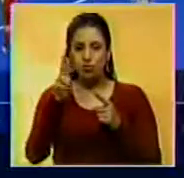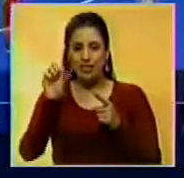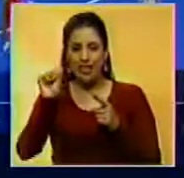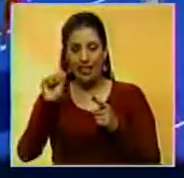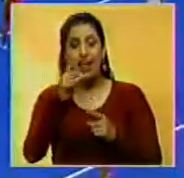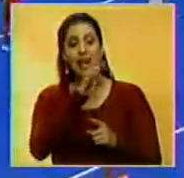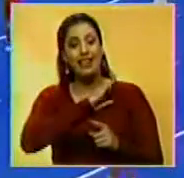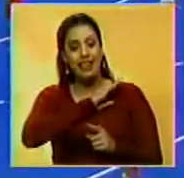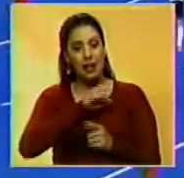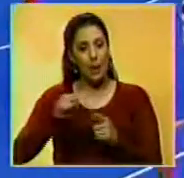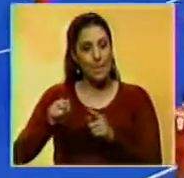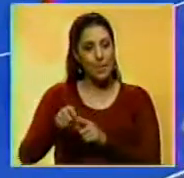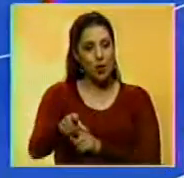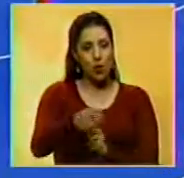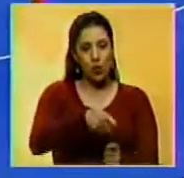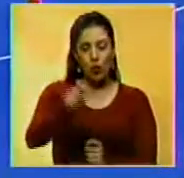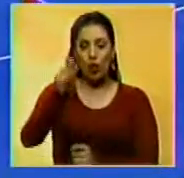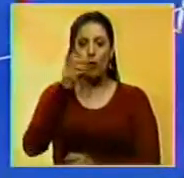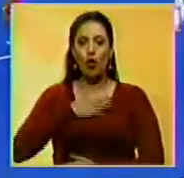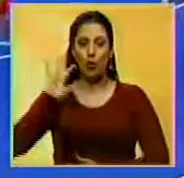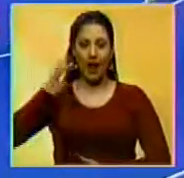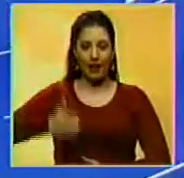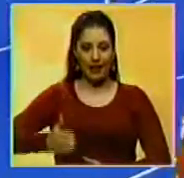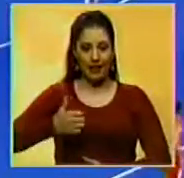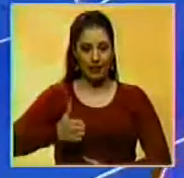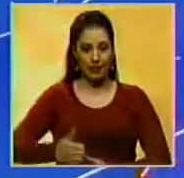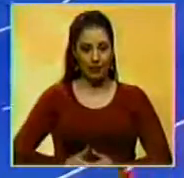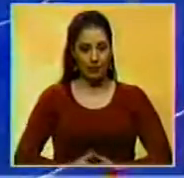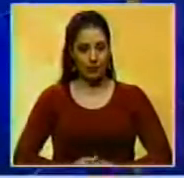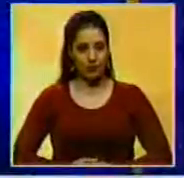Masilli anotaron por los argentinos.